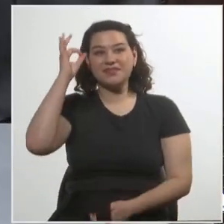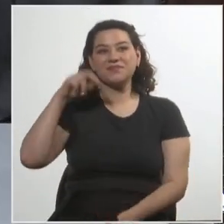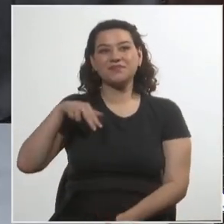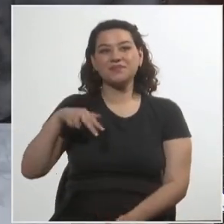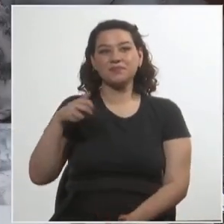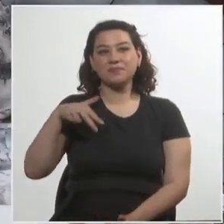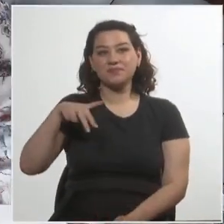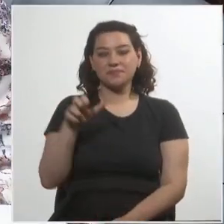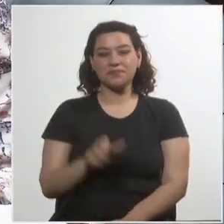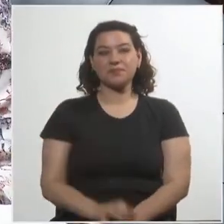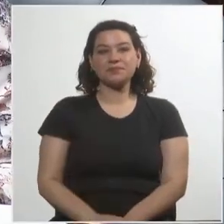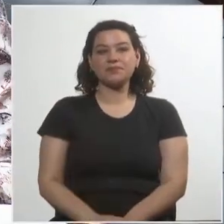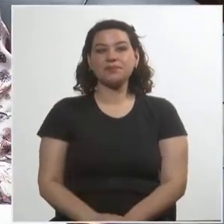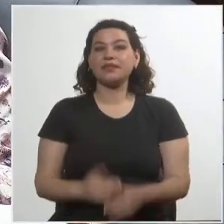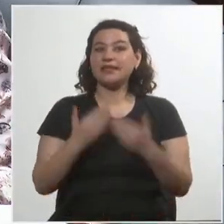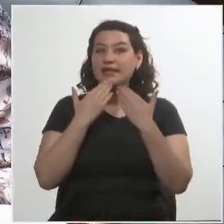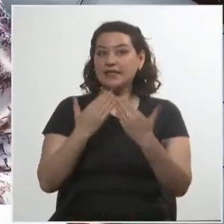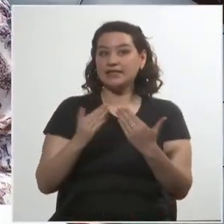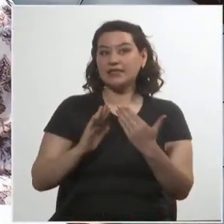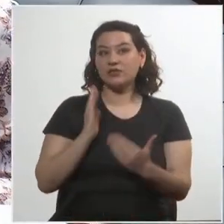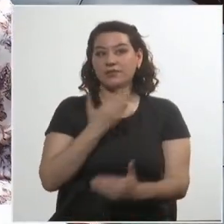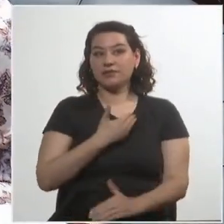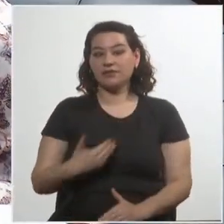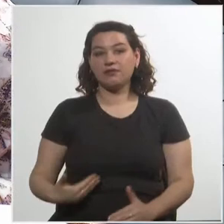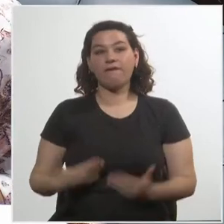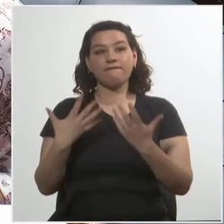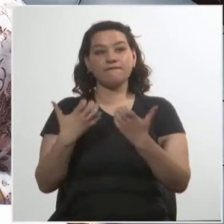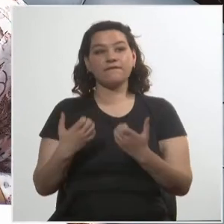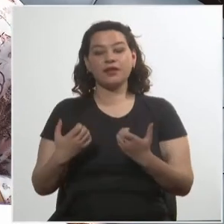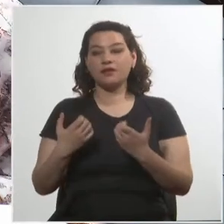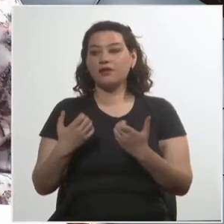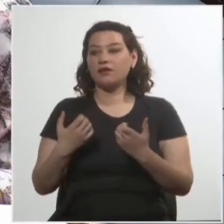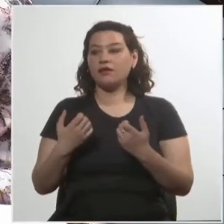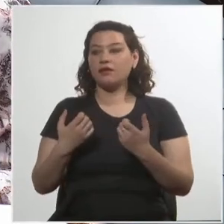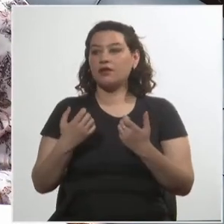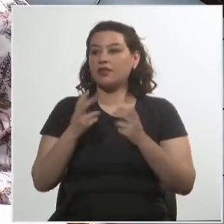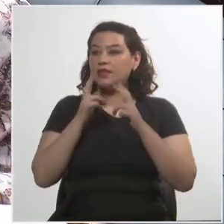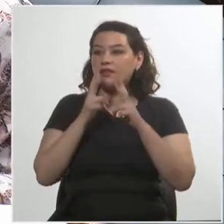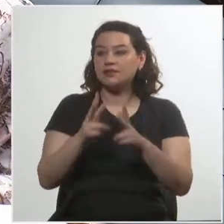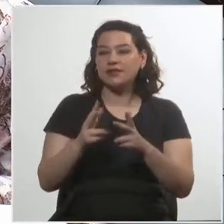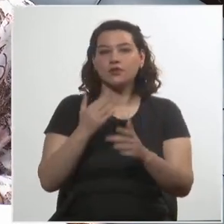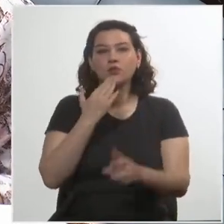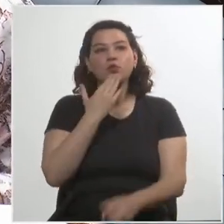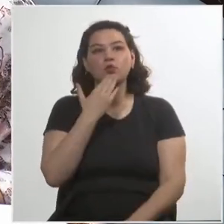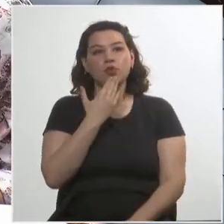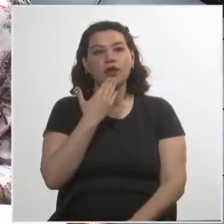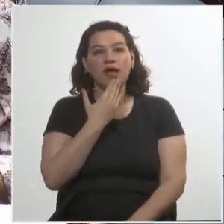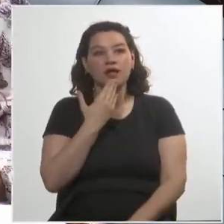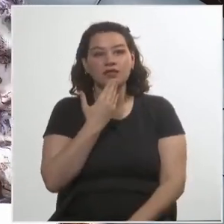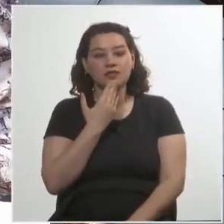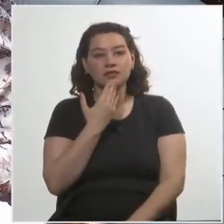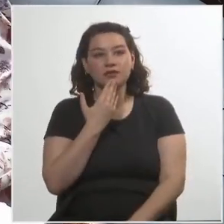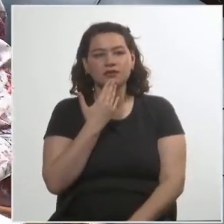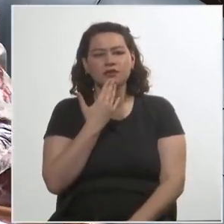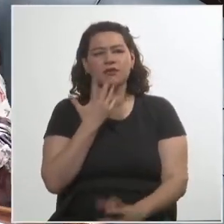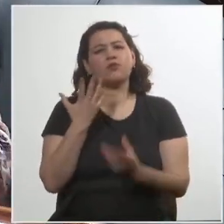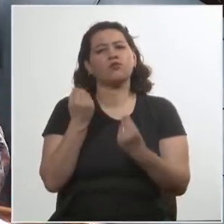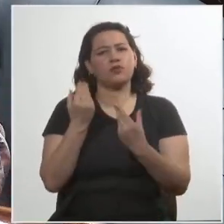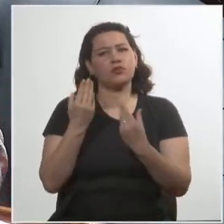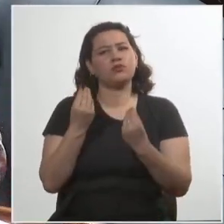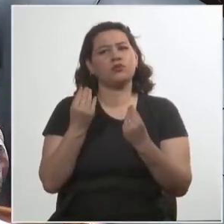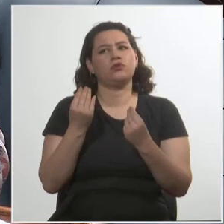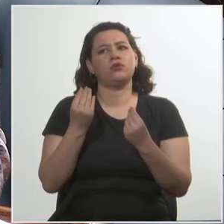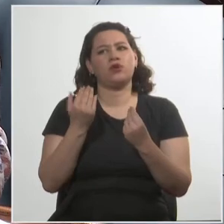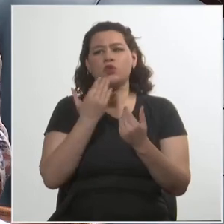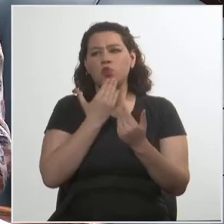yo quería plantear varias dudas respecto a a varios aspectos de